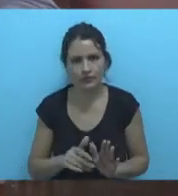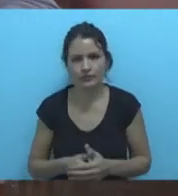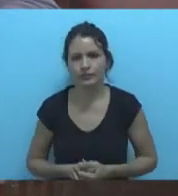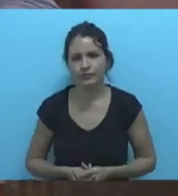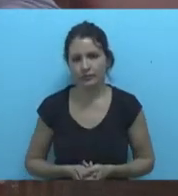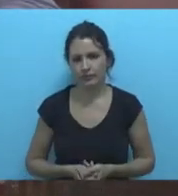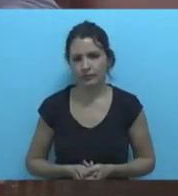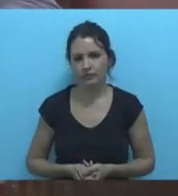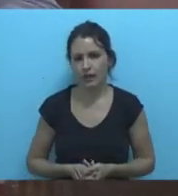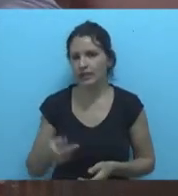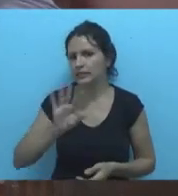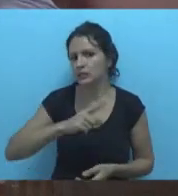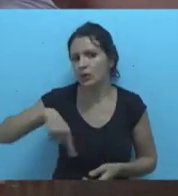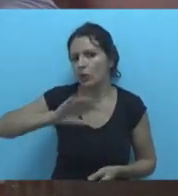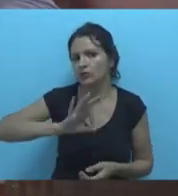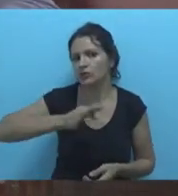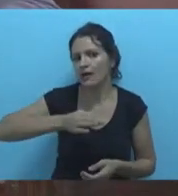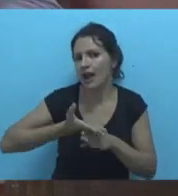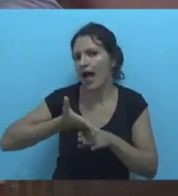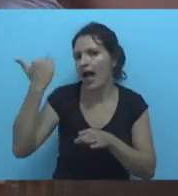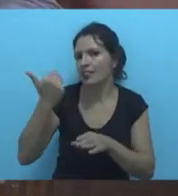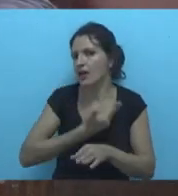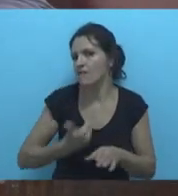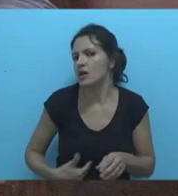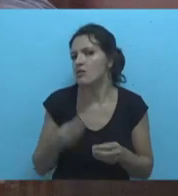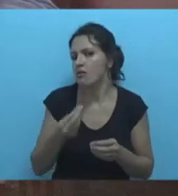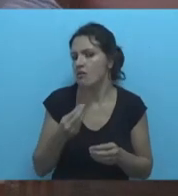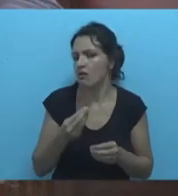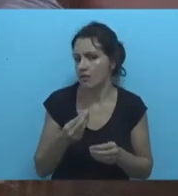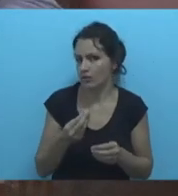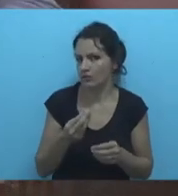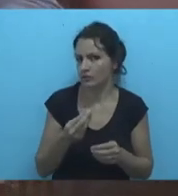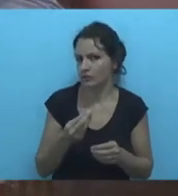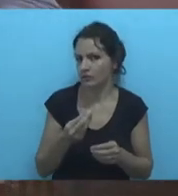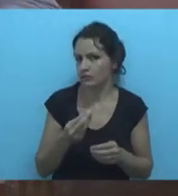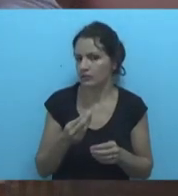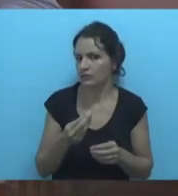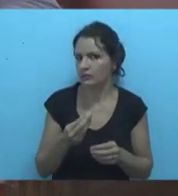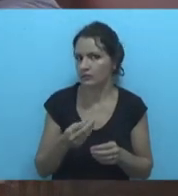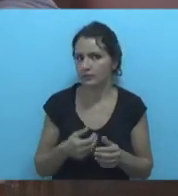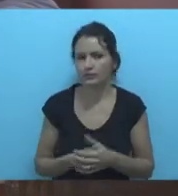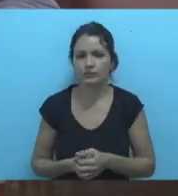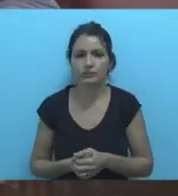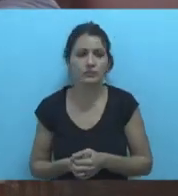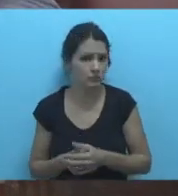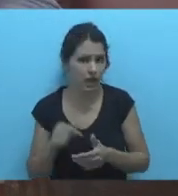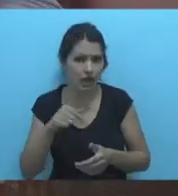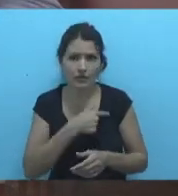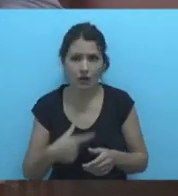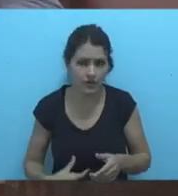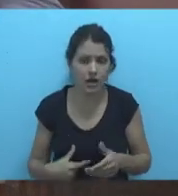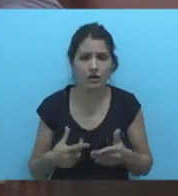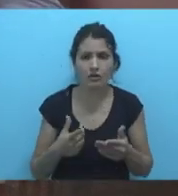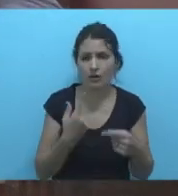sin saber de dónde veníamos. Aciertos y errores tienen todos los gobiernos y el nuestro seguramente lo tendrá. Lo que está